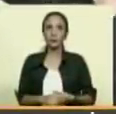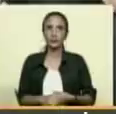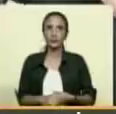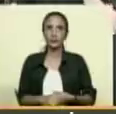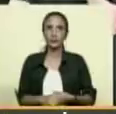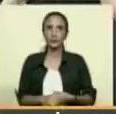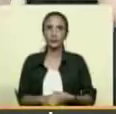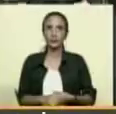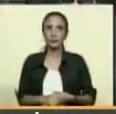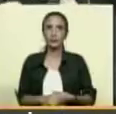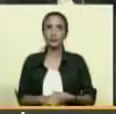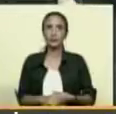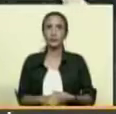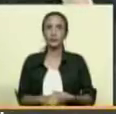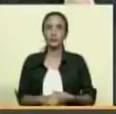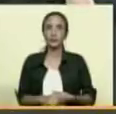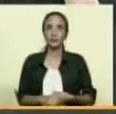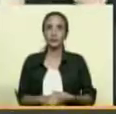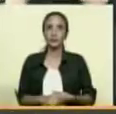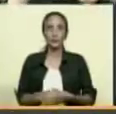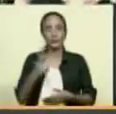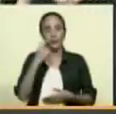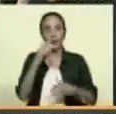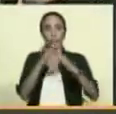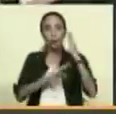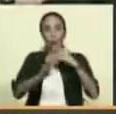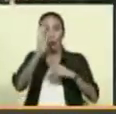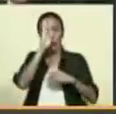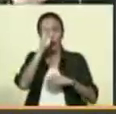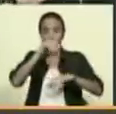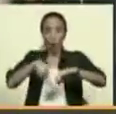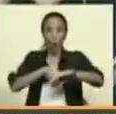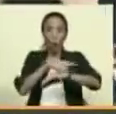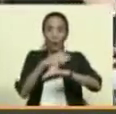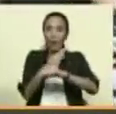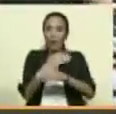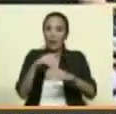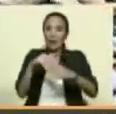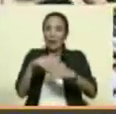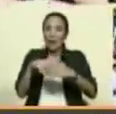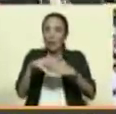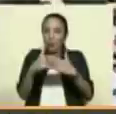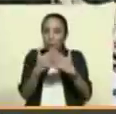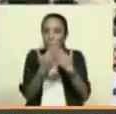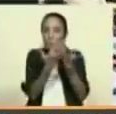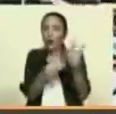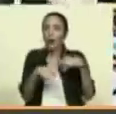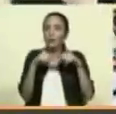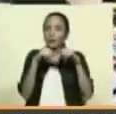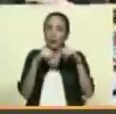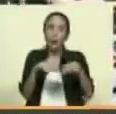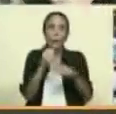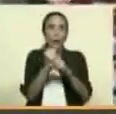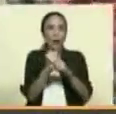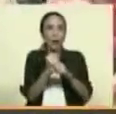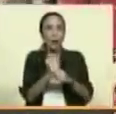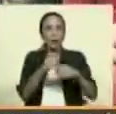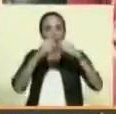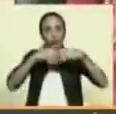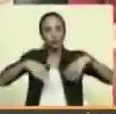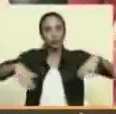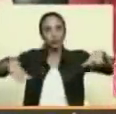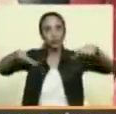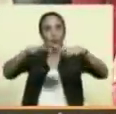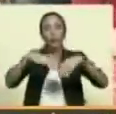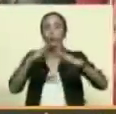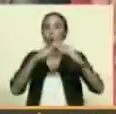bolivariana, Hugo Chávez. Los barineses desde muy tempranas horas de la mañana se encuentran desplegados en lo que son todas las principales